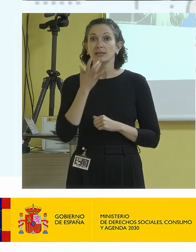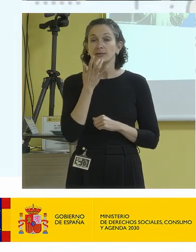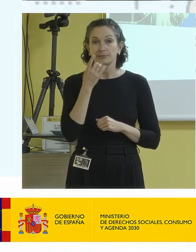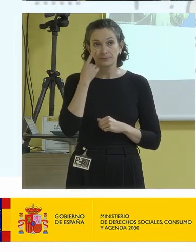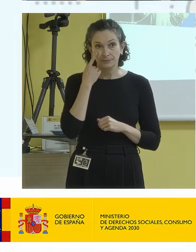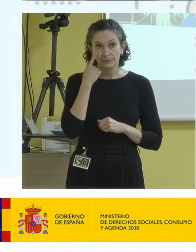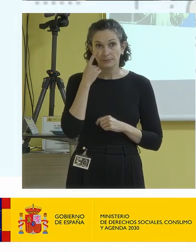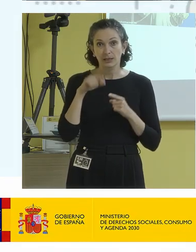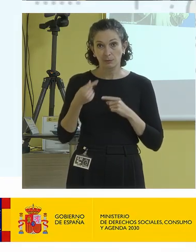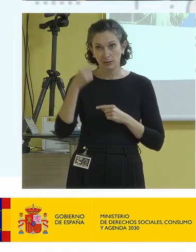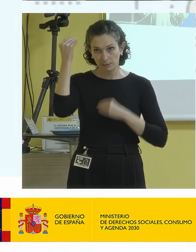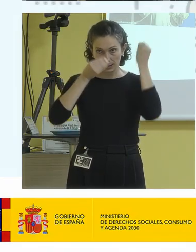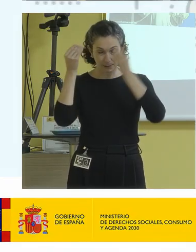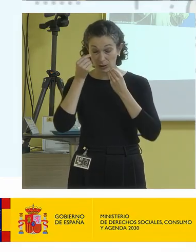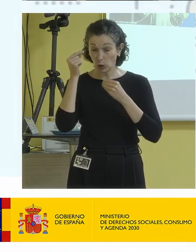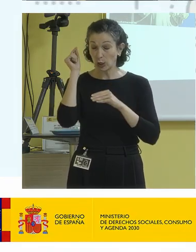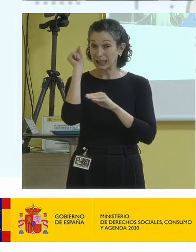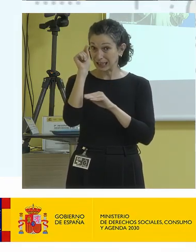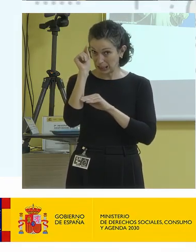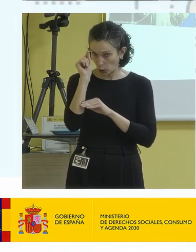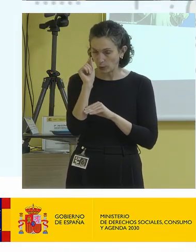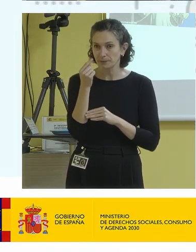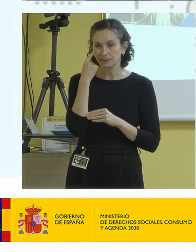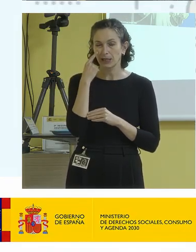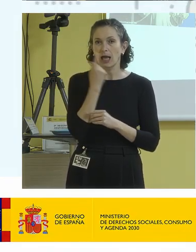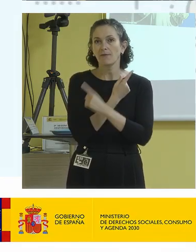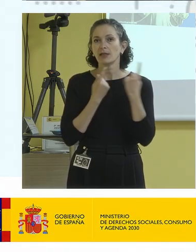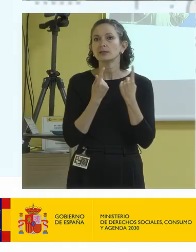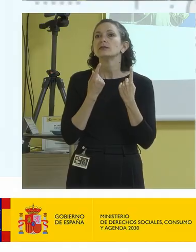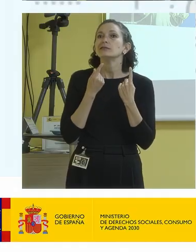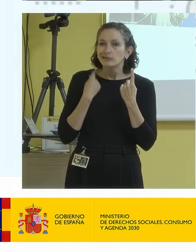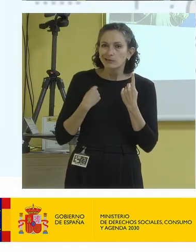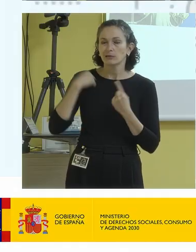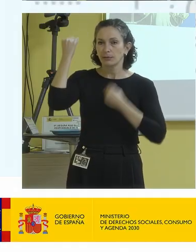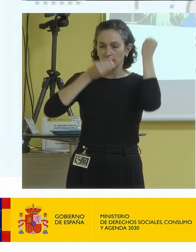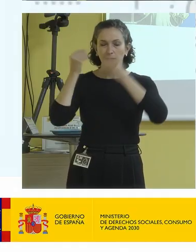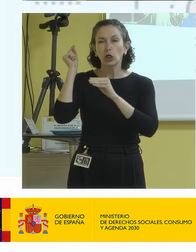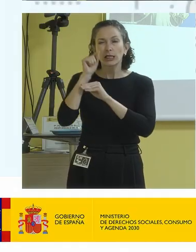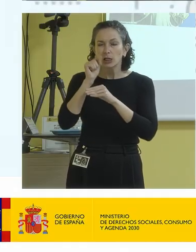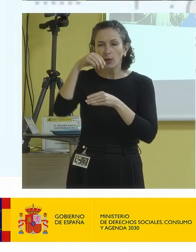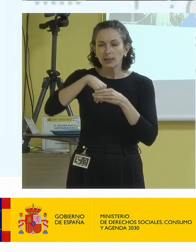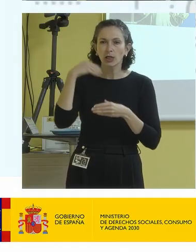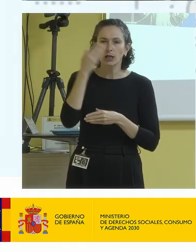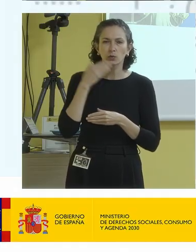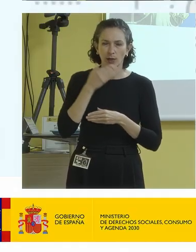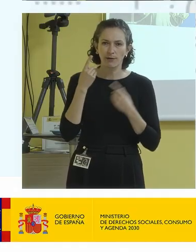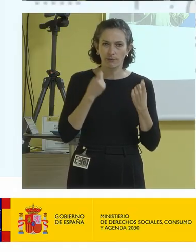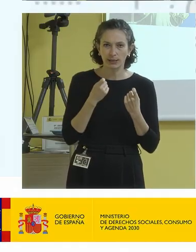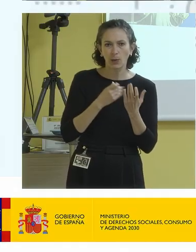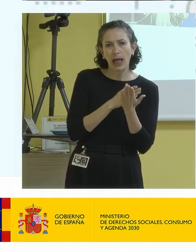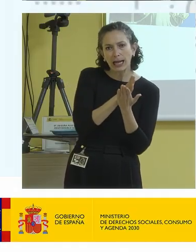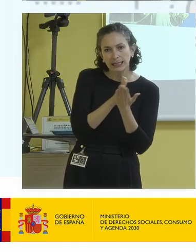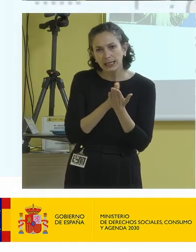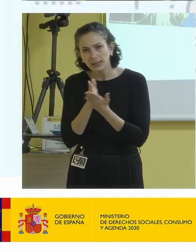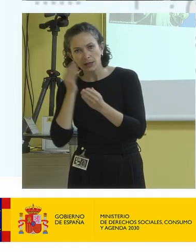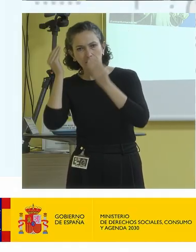se habla de pensamiento crítico, no hay que olvidarse que a veces falta meter algo de pensamiento crítico en la escuela, de enseñar a pensar alternativas y razonar. Y